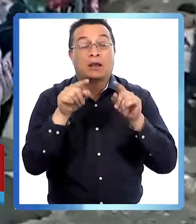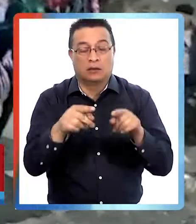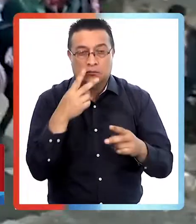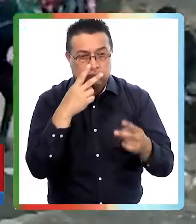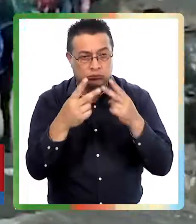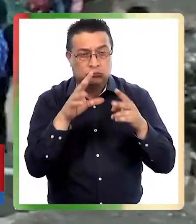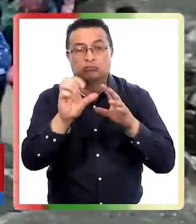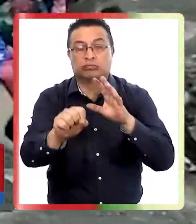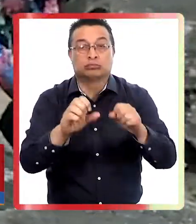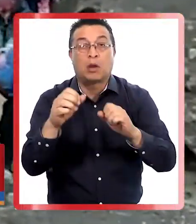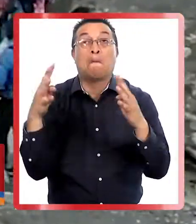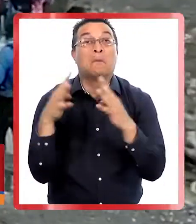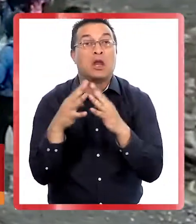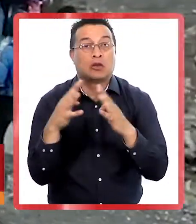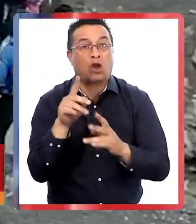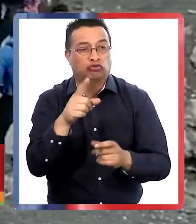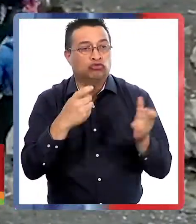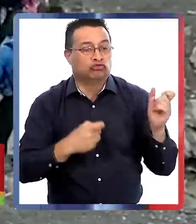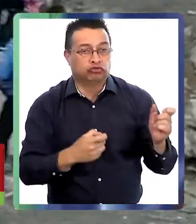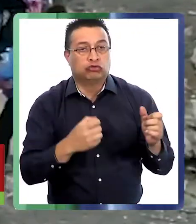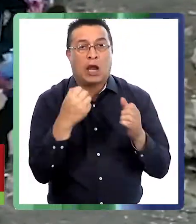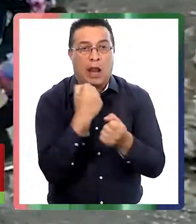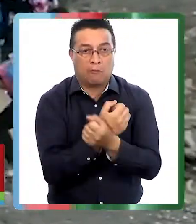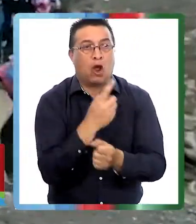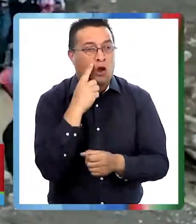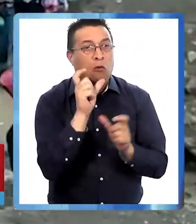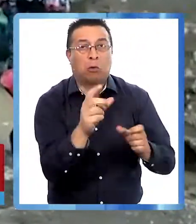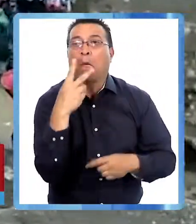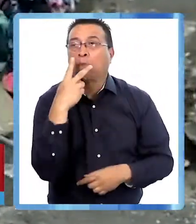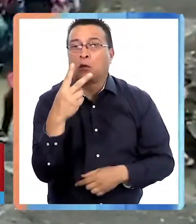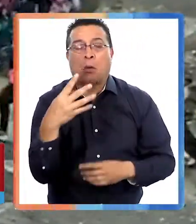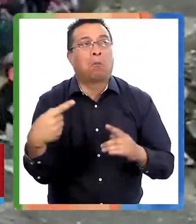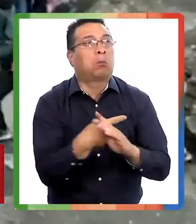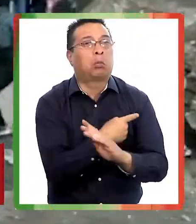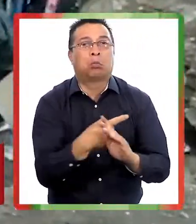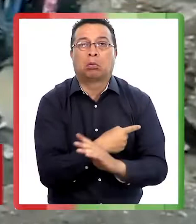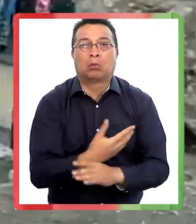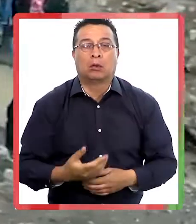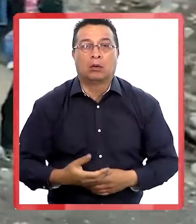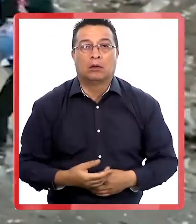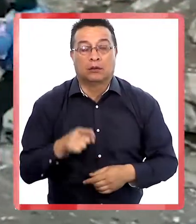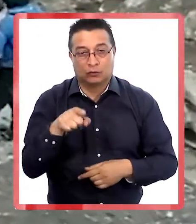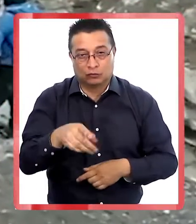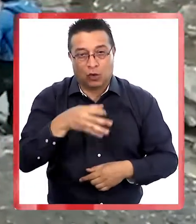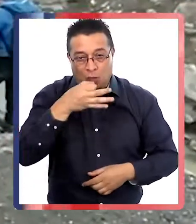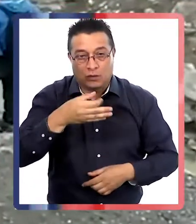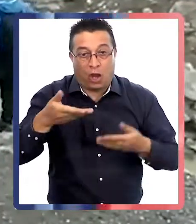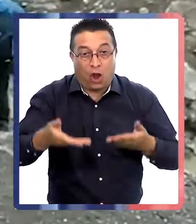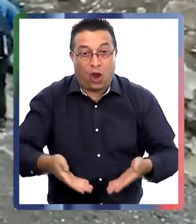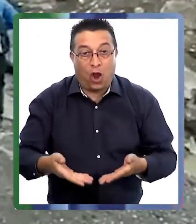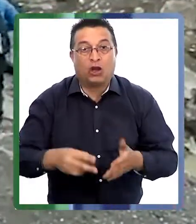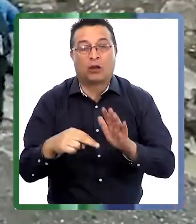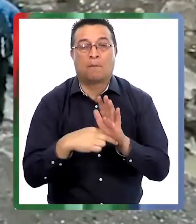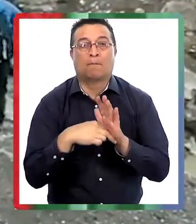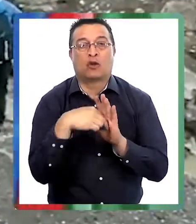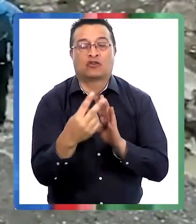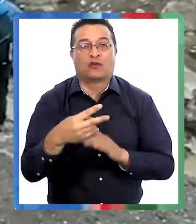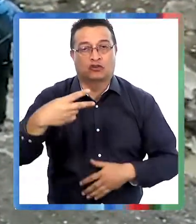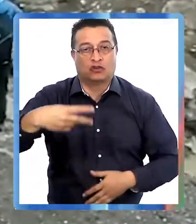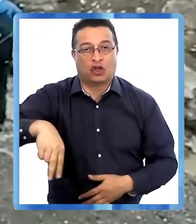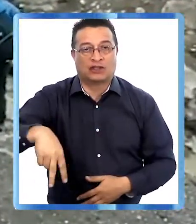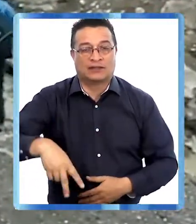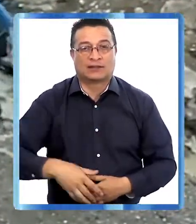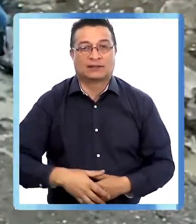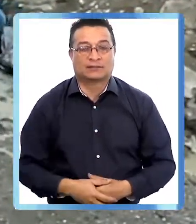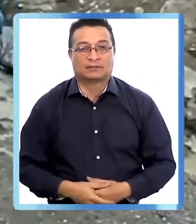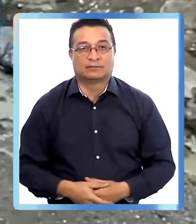de los funcionarios militares y de carabineros que vigilan la frontera. De esto y más les vamos a contar hoy en Portavoz